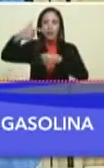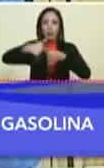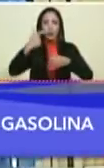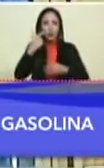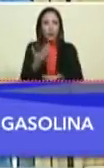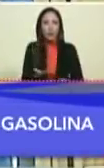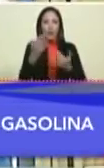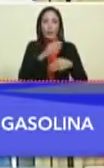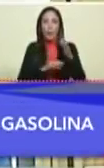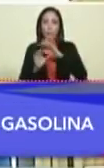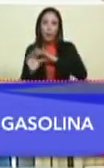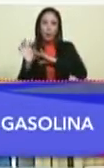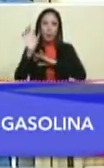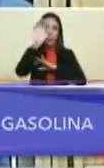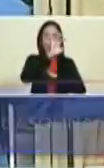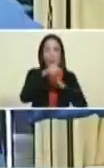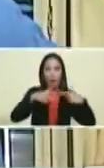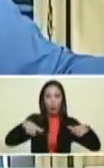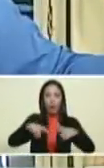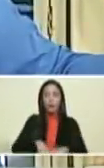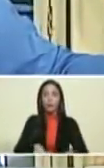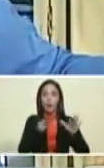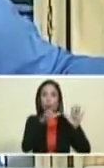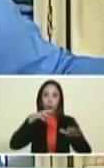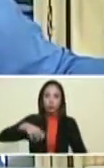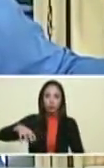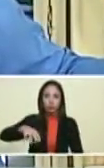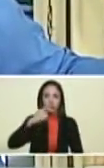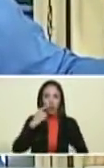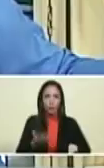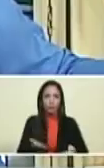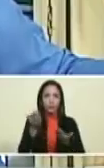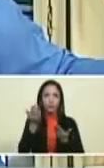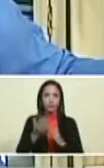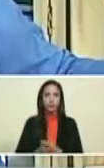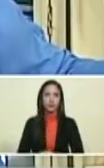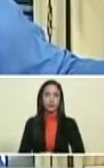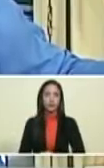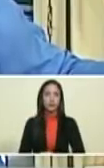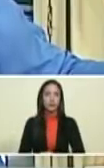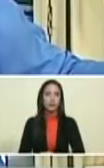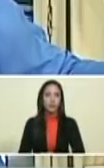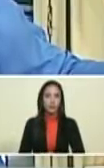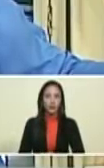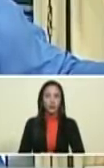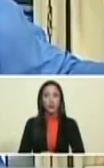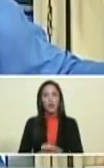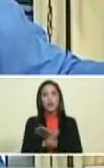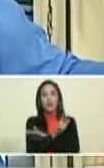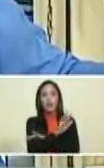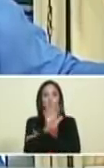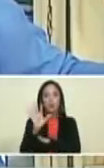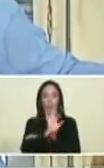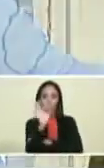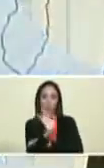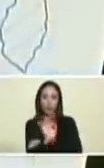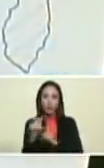mapa, 8 estados, el 35% del país,